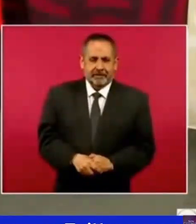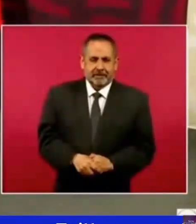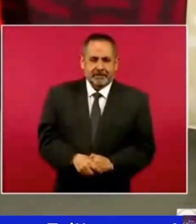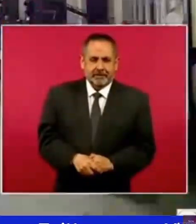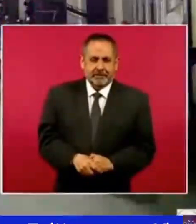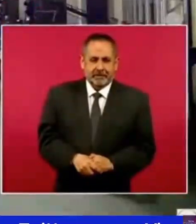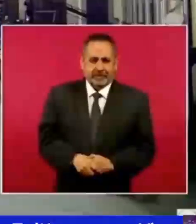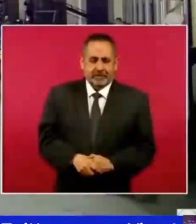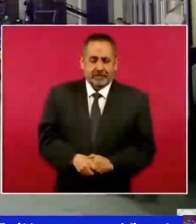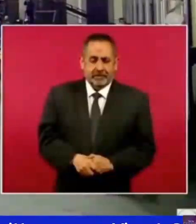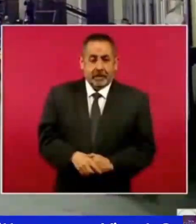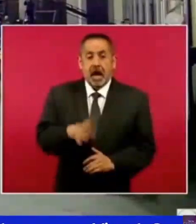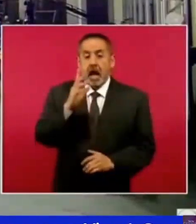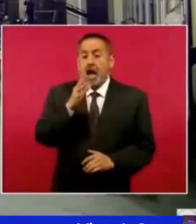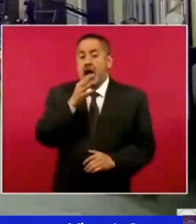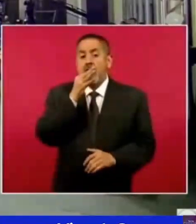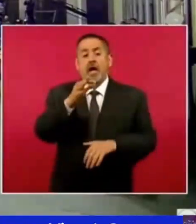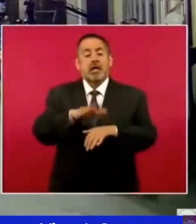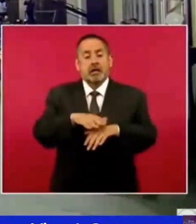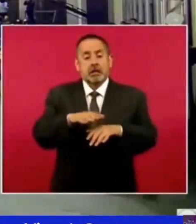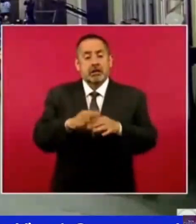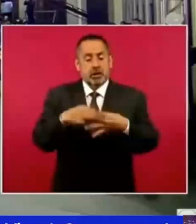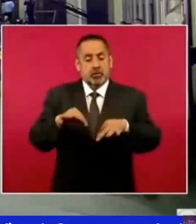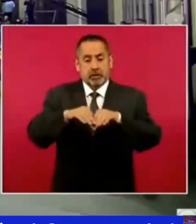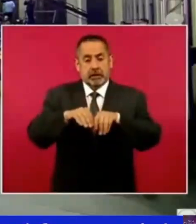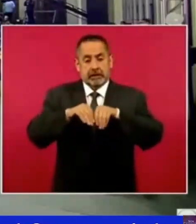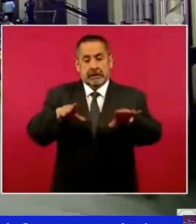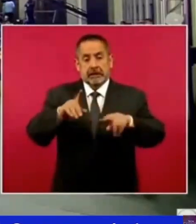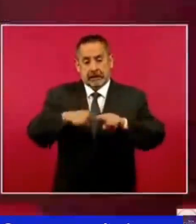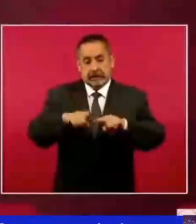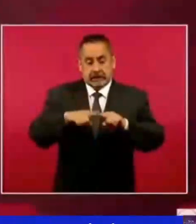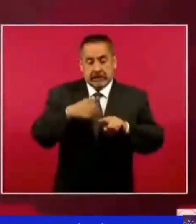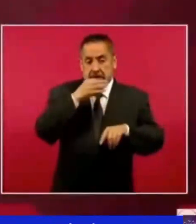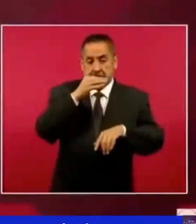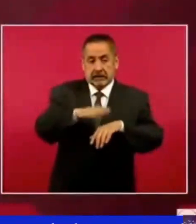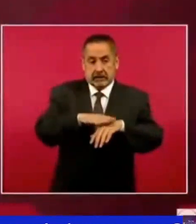Les voy a dar una información que es importante.